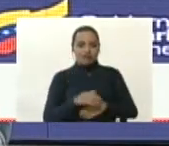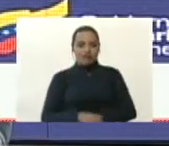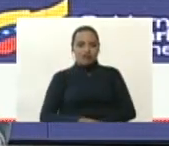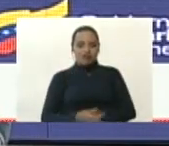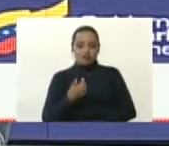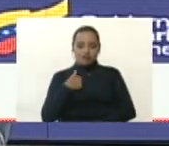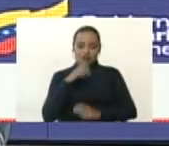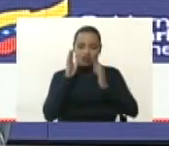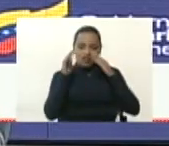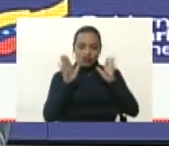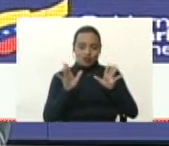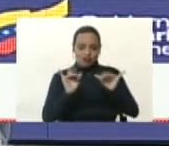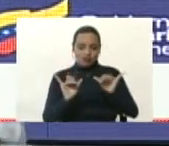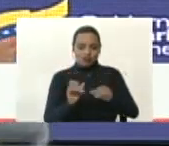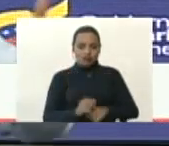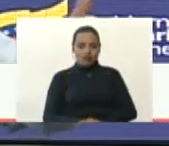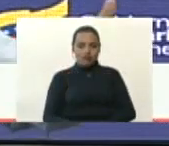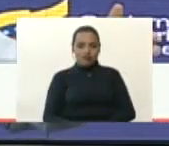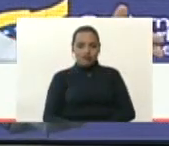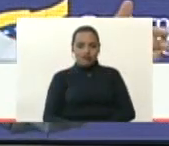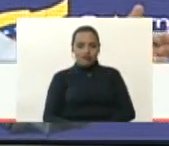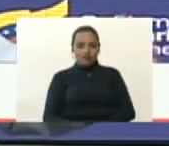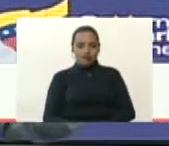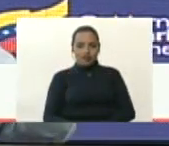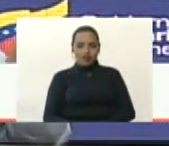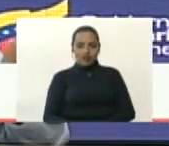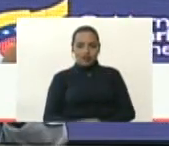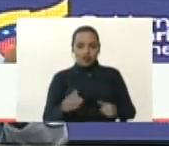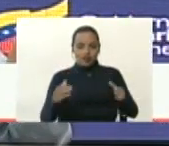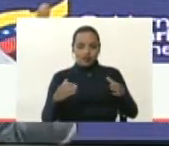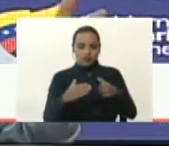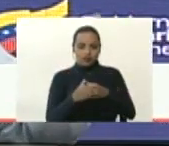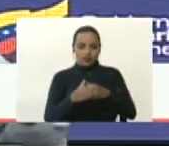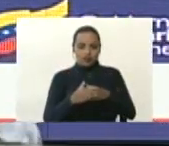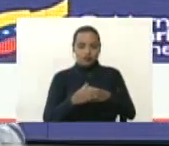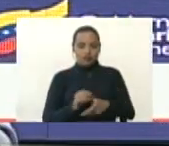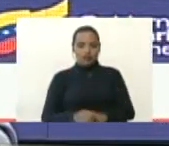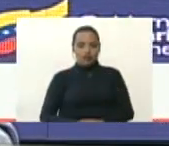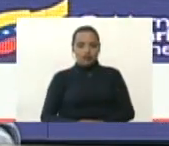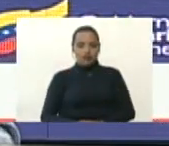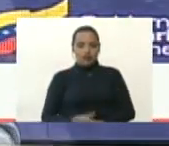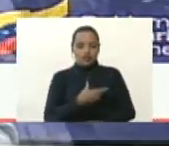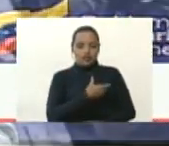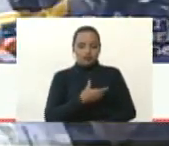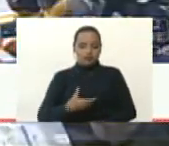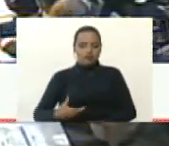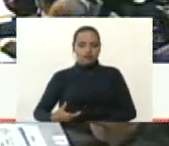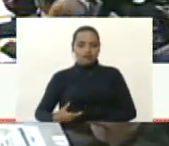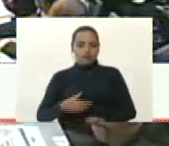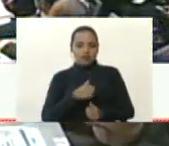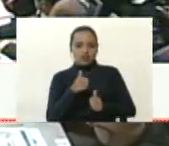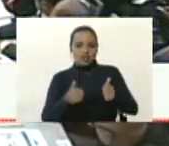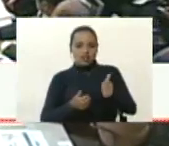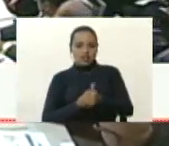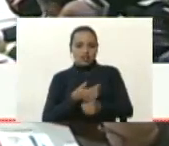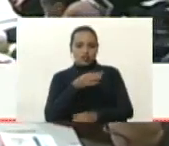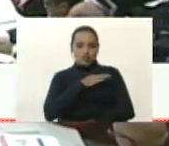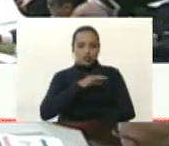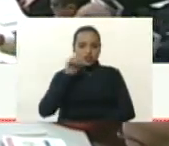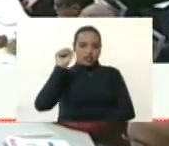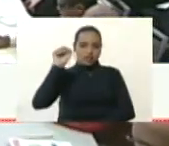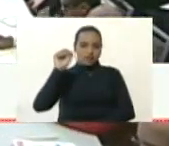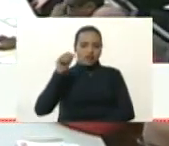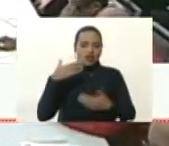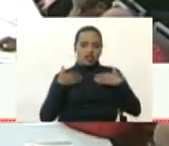personalmente, junto a mi equipo, el compañero, vicepresidente del socialismo, Aristóbulo,